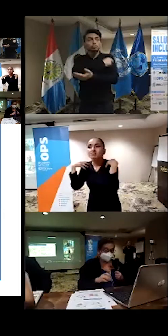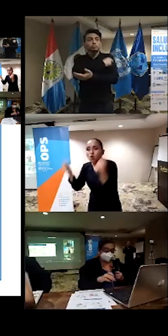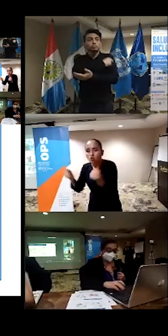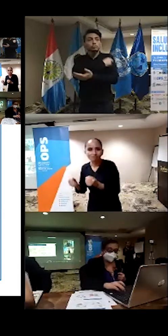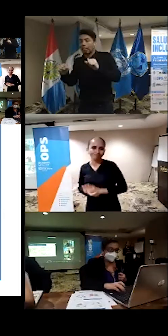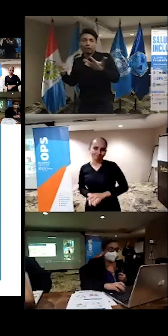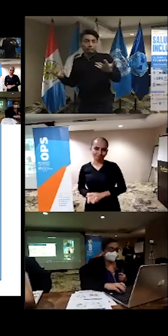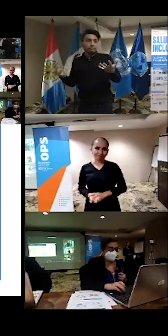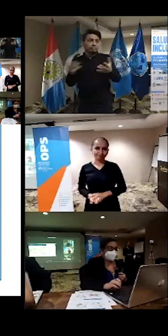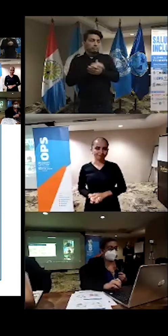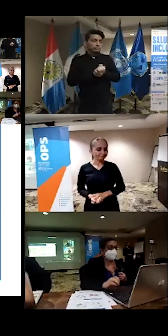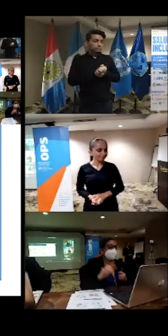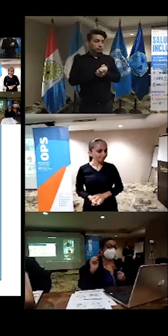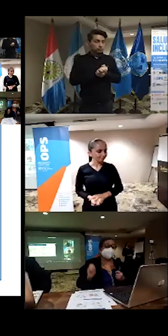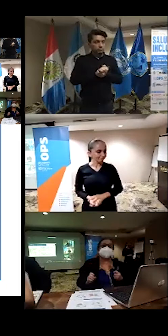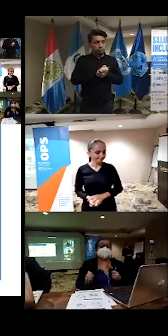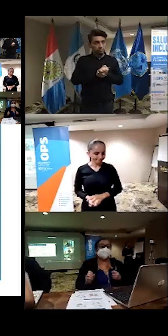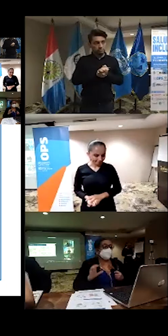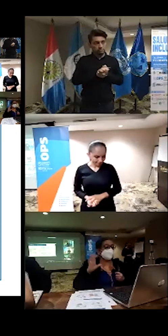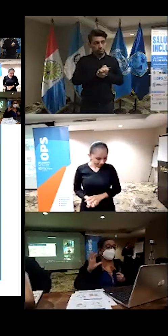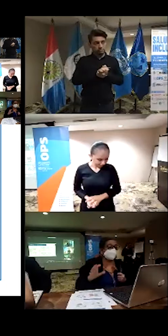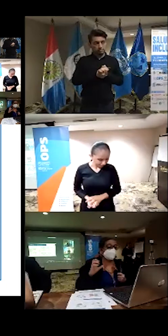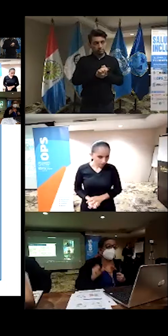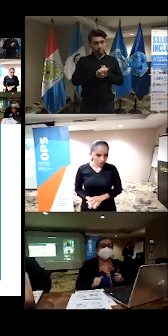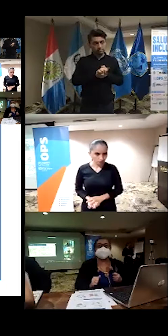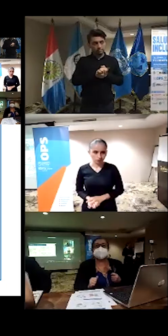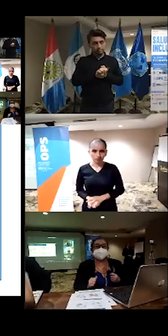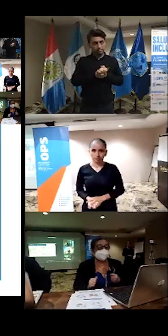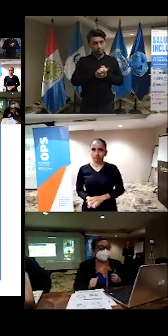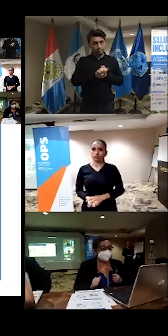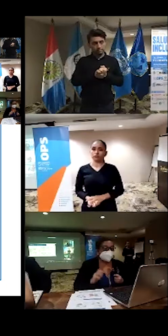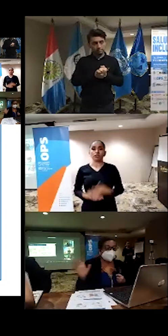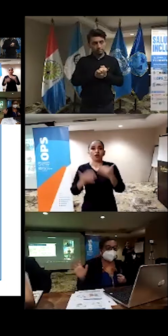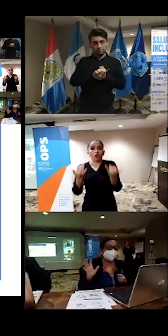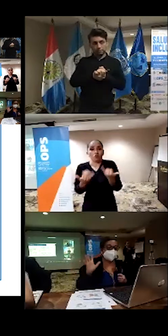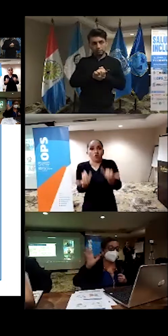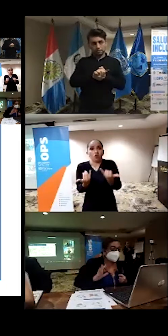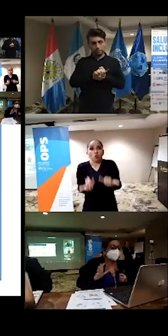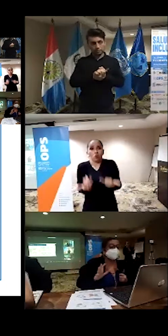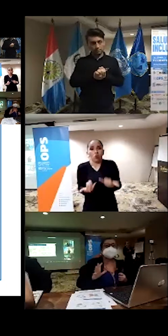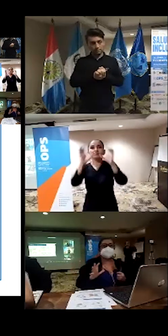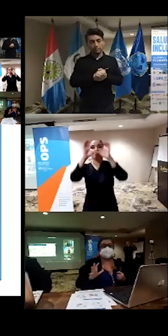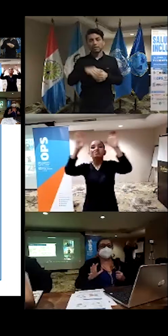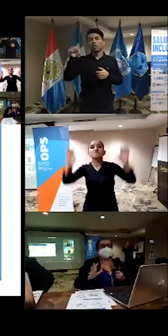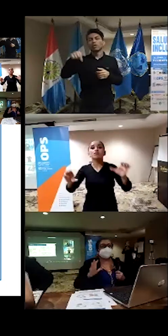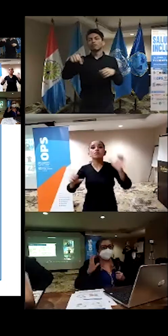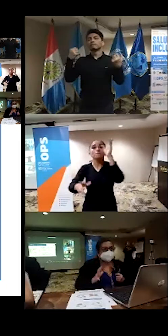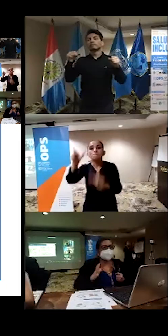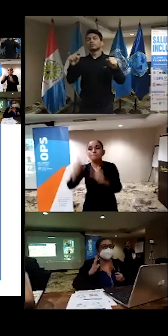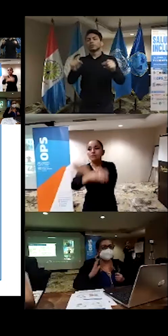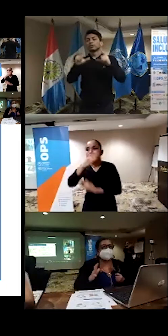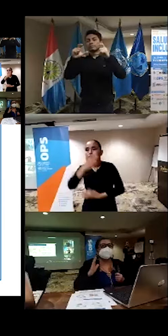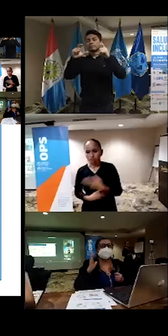adelante. Muy bien, la situación actual de certificación es